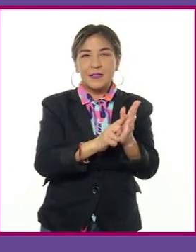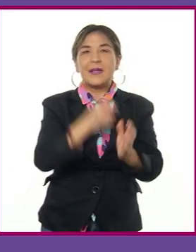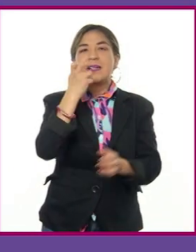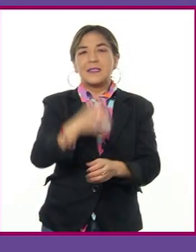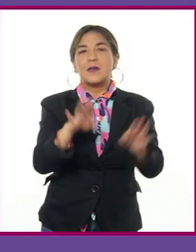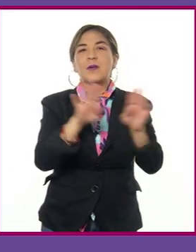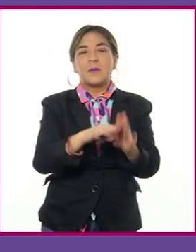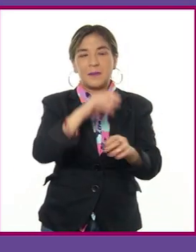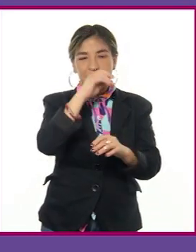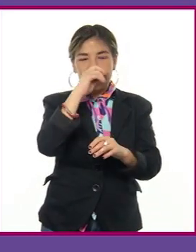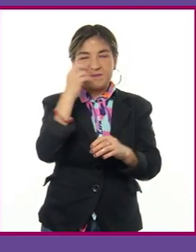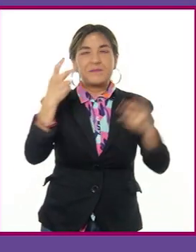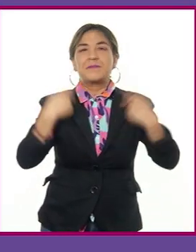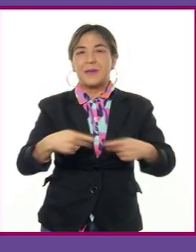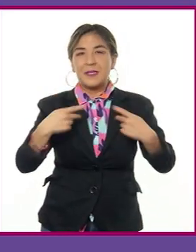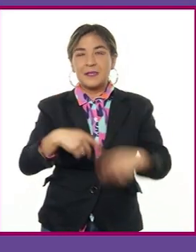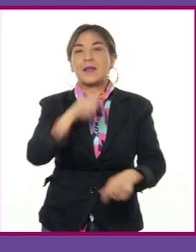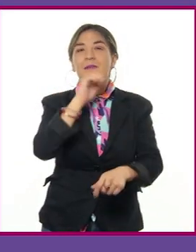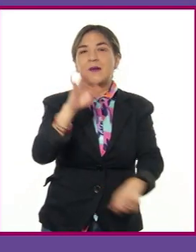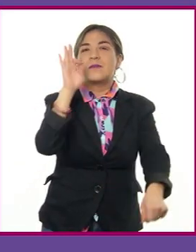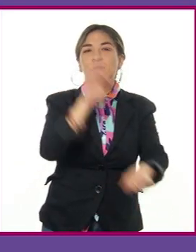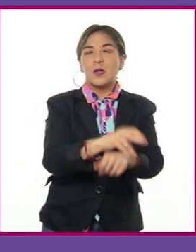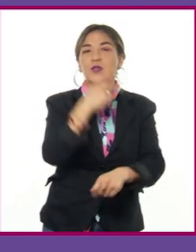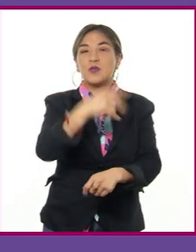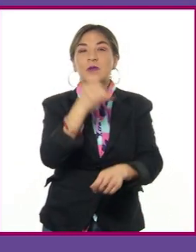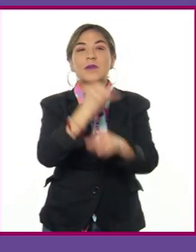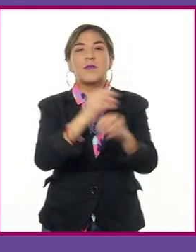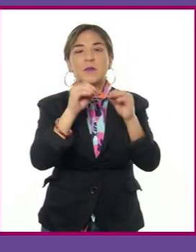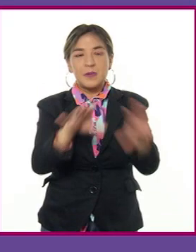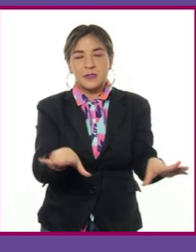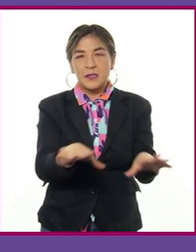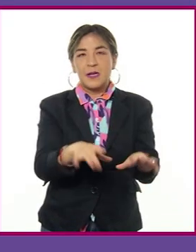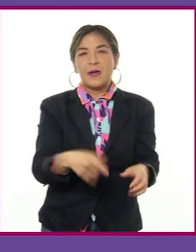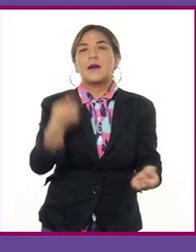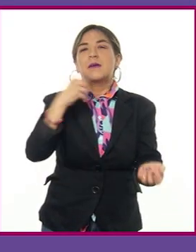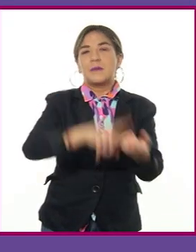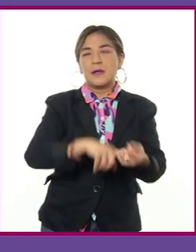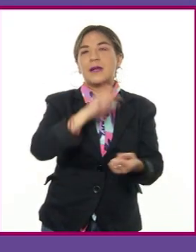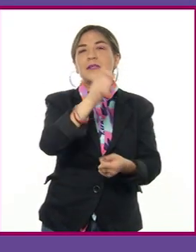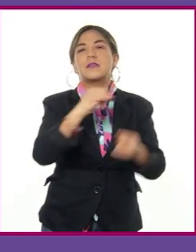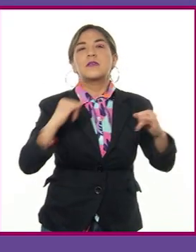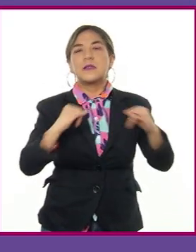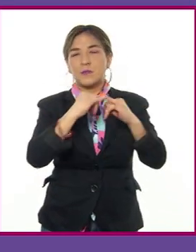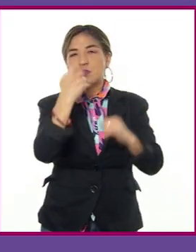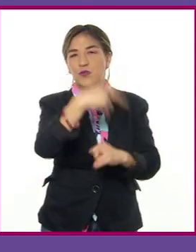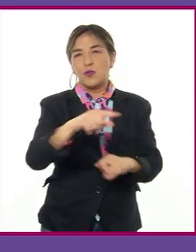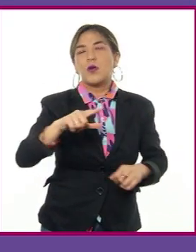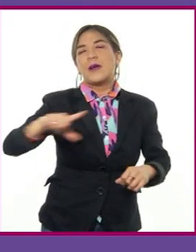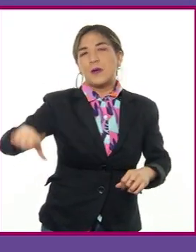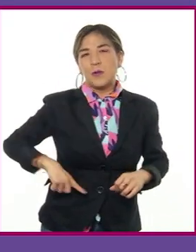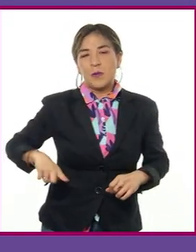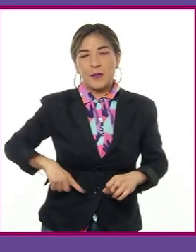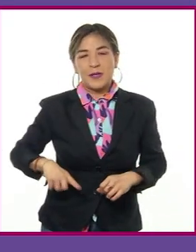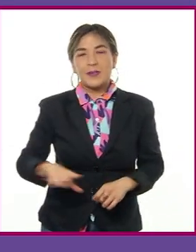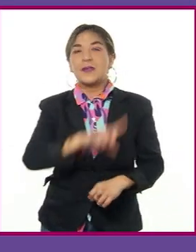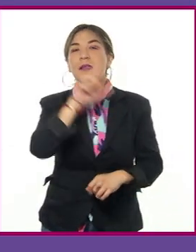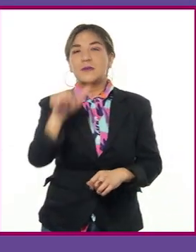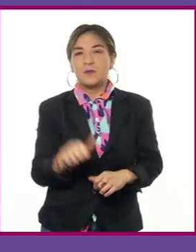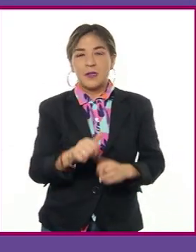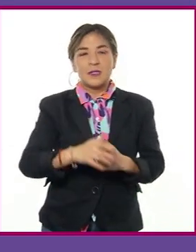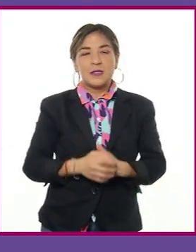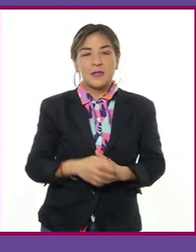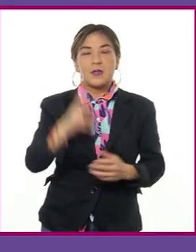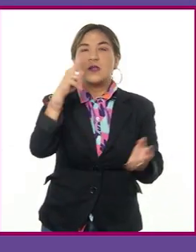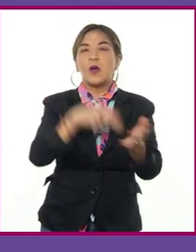la ciudadanía y proteger los datos en poder de la dependencia del gobierno. Después, en